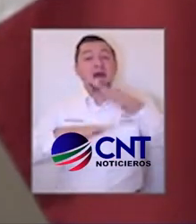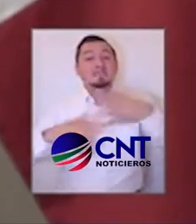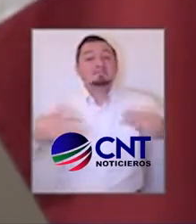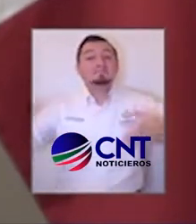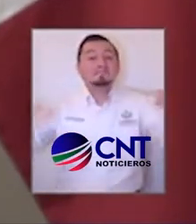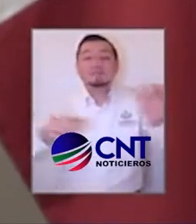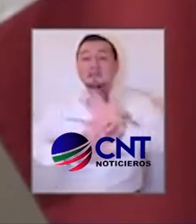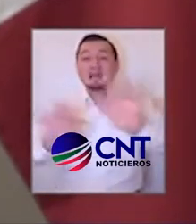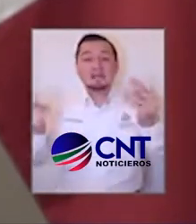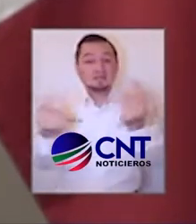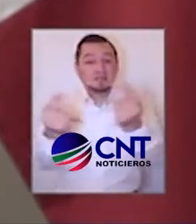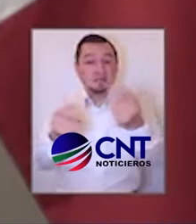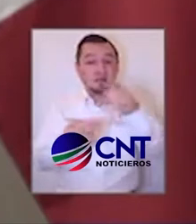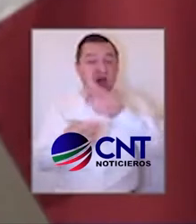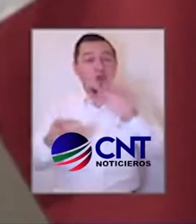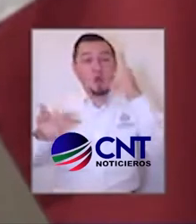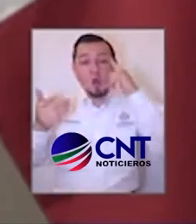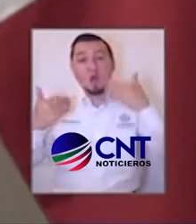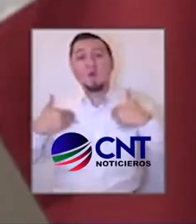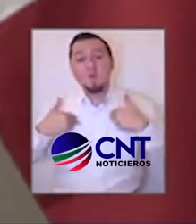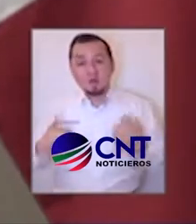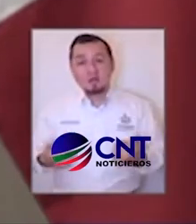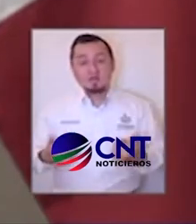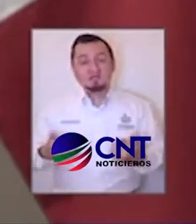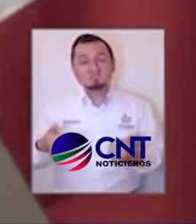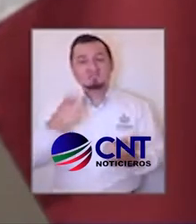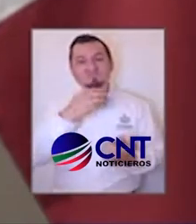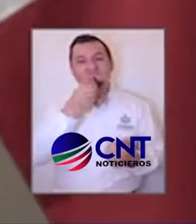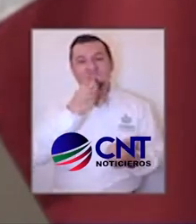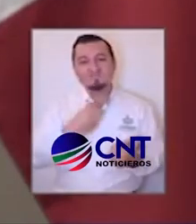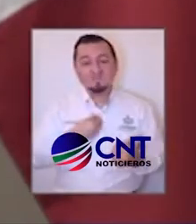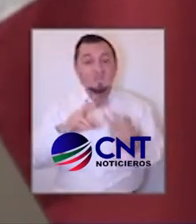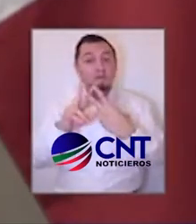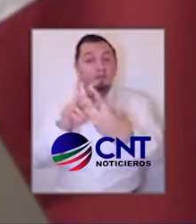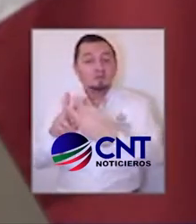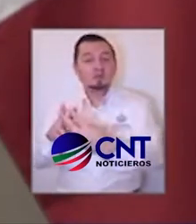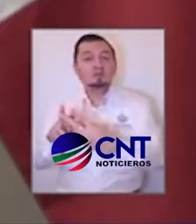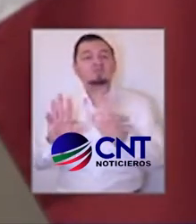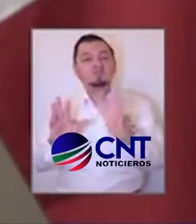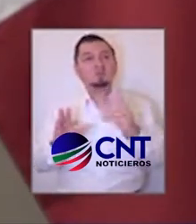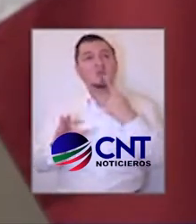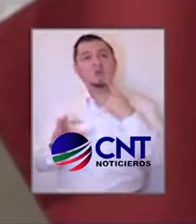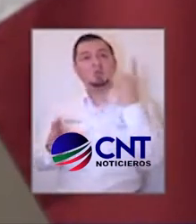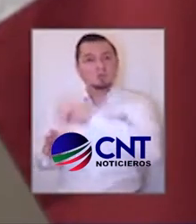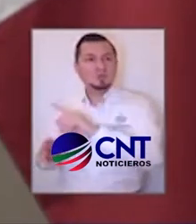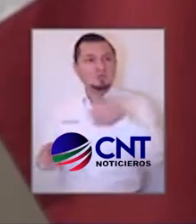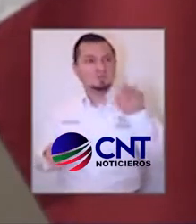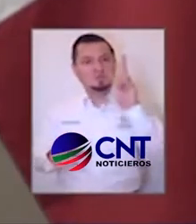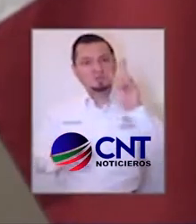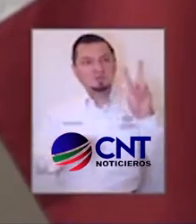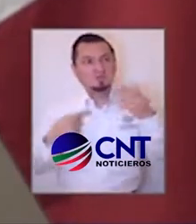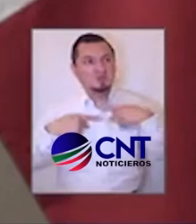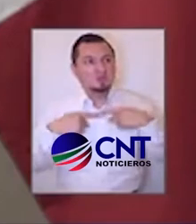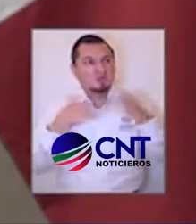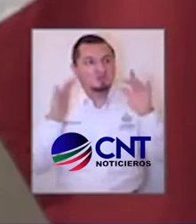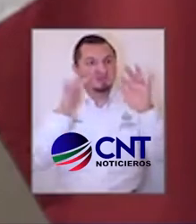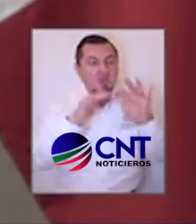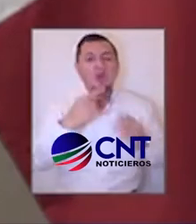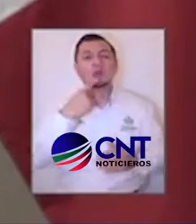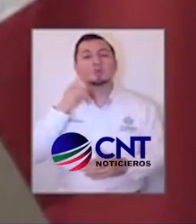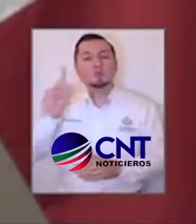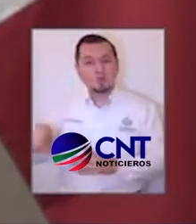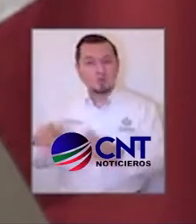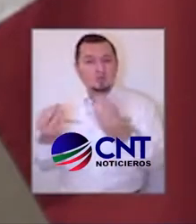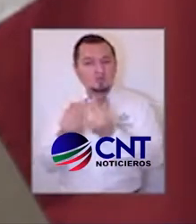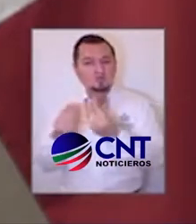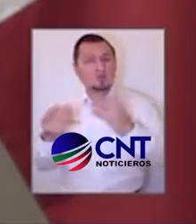mayores problemas tenemos. Necesitamos el apoyo de la gente y que los vecinos nos ayuden también a denunciar a aquellas personas que de